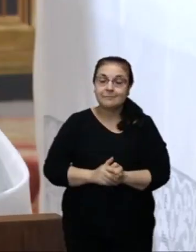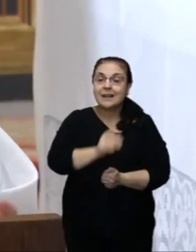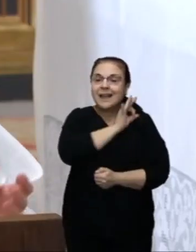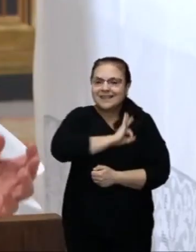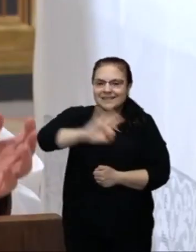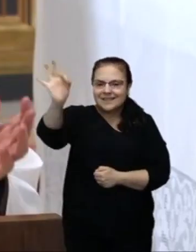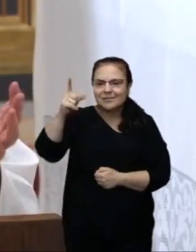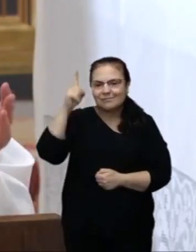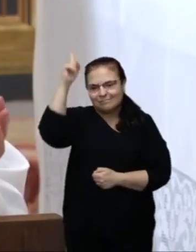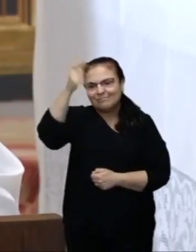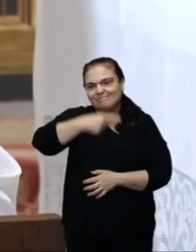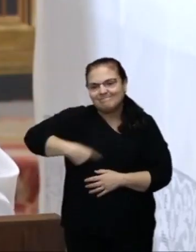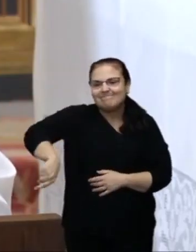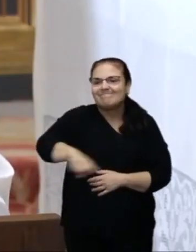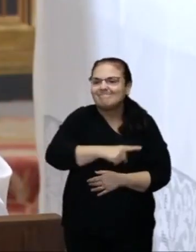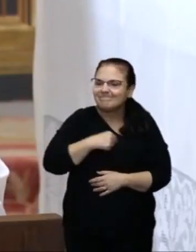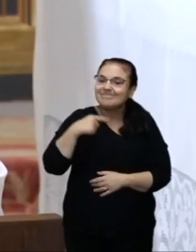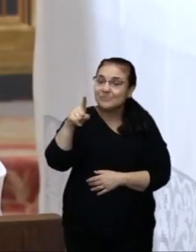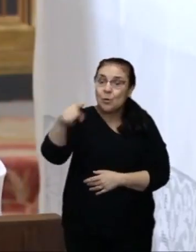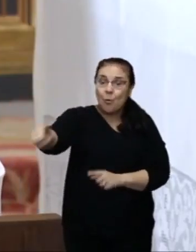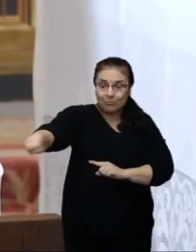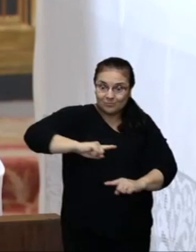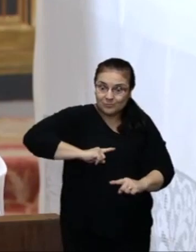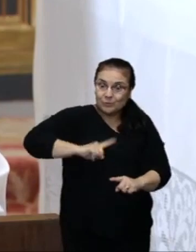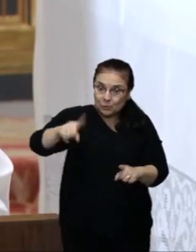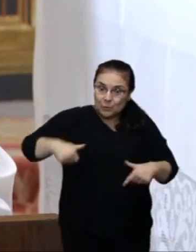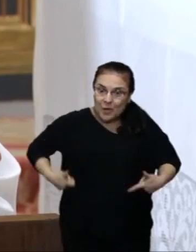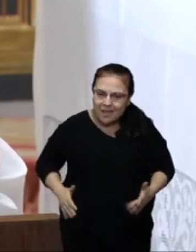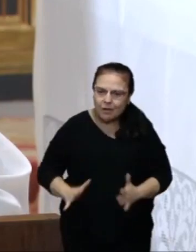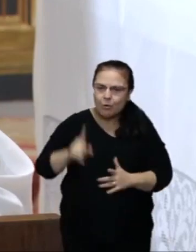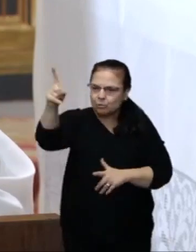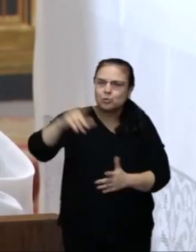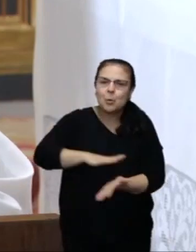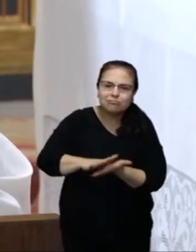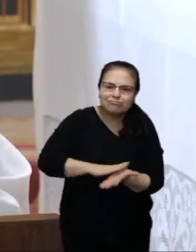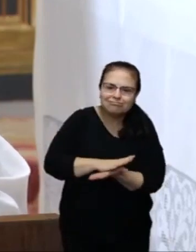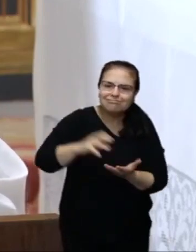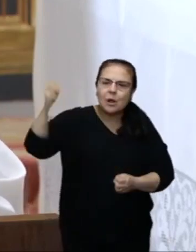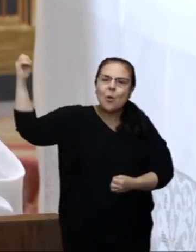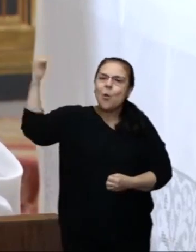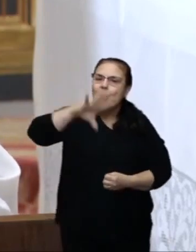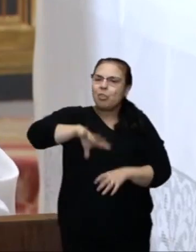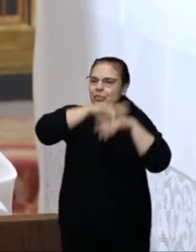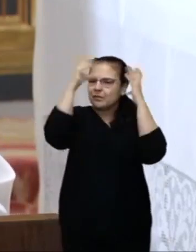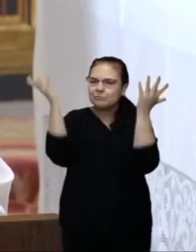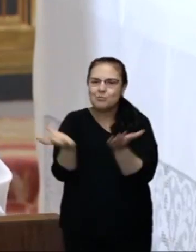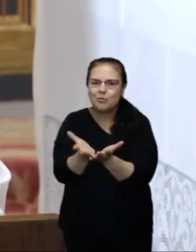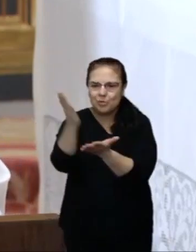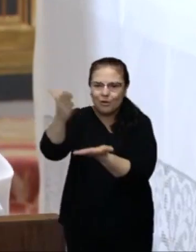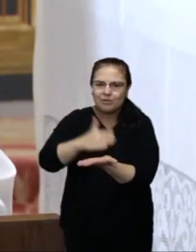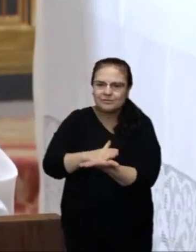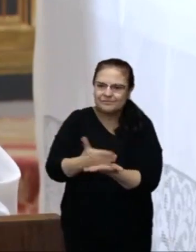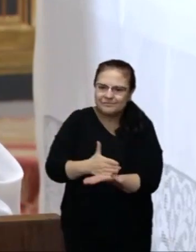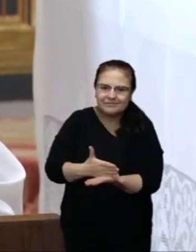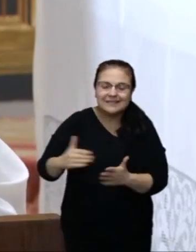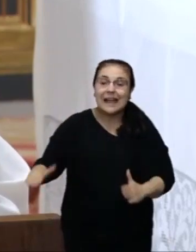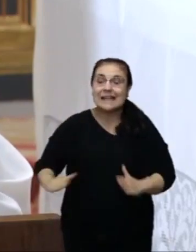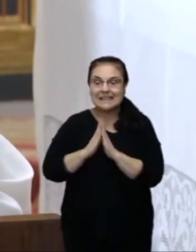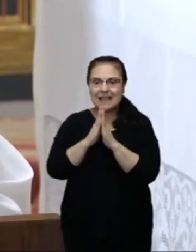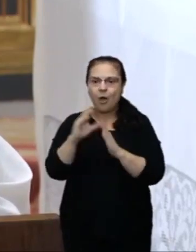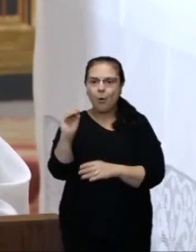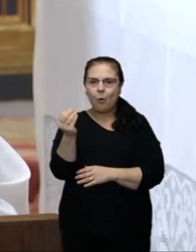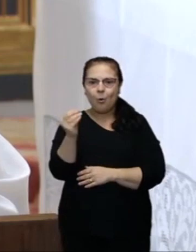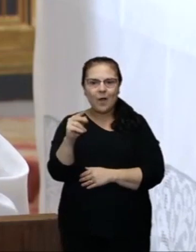Señor Dios nuestro, que nos has enviado a tu Hijo tu palabra como luz del mundo, por intercesión de San Juan de la